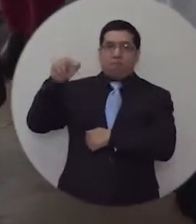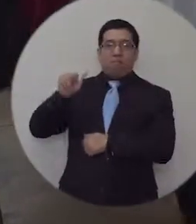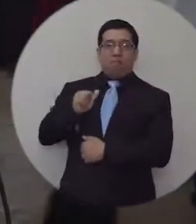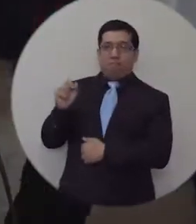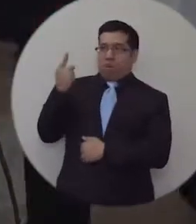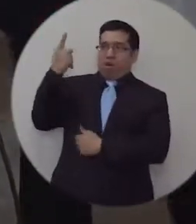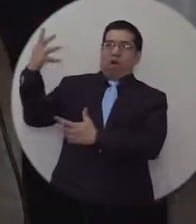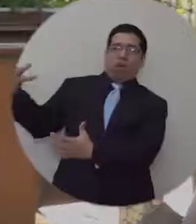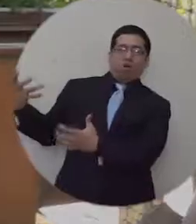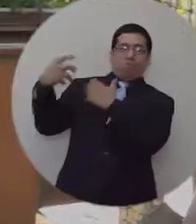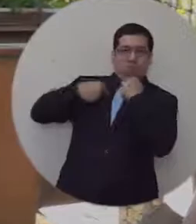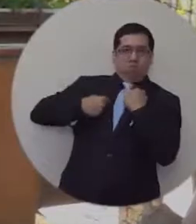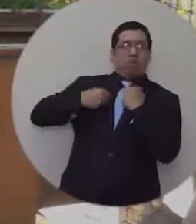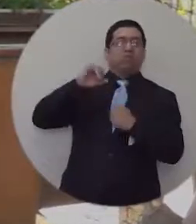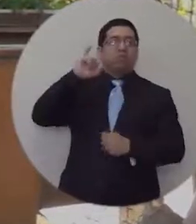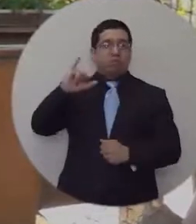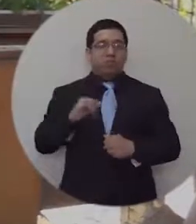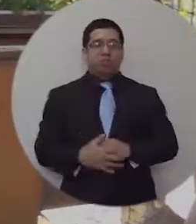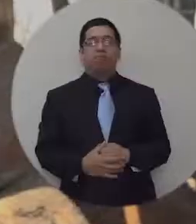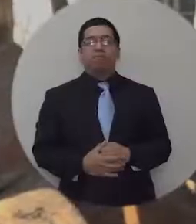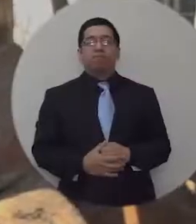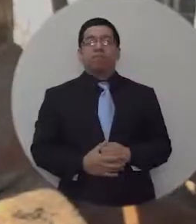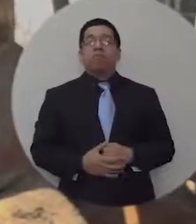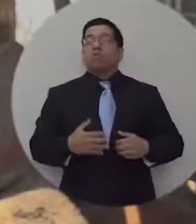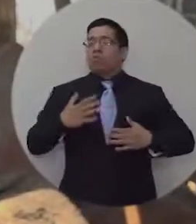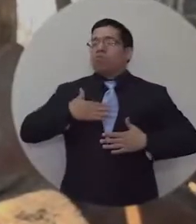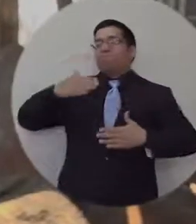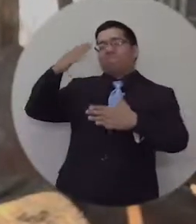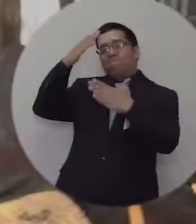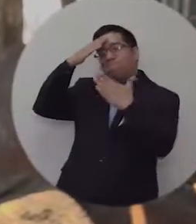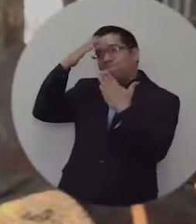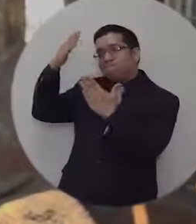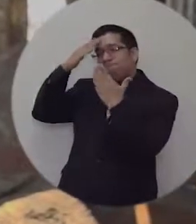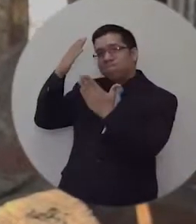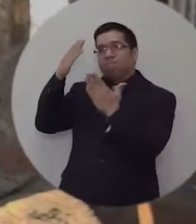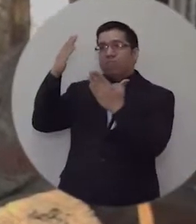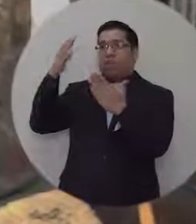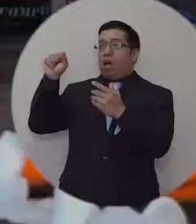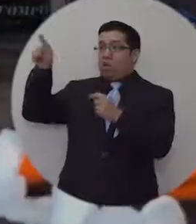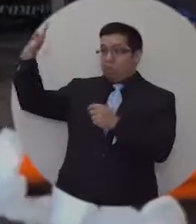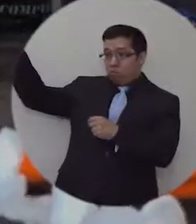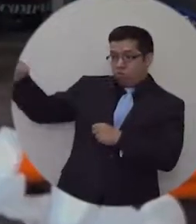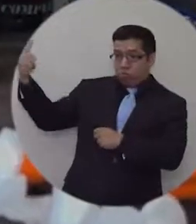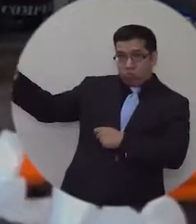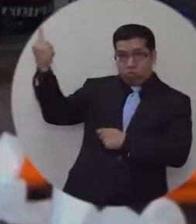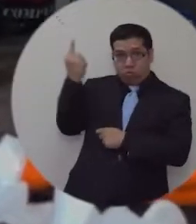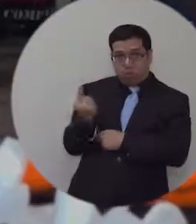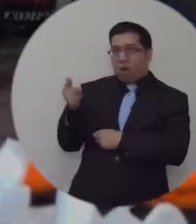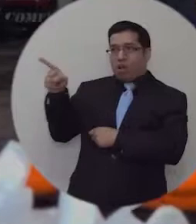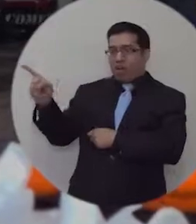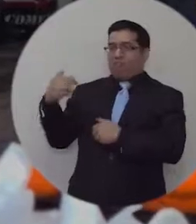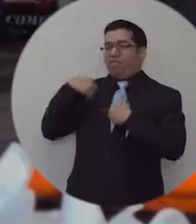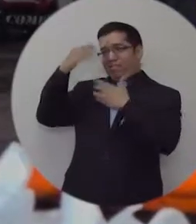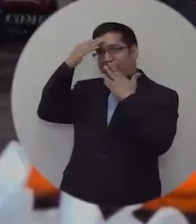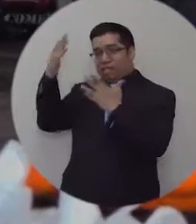dama nos está apoyando en todas partes. Agradecida por este que nos